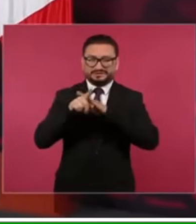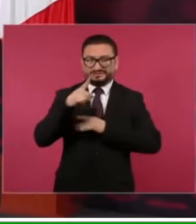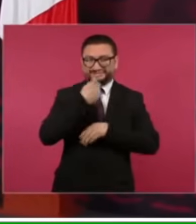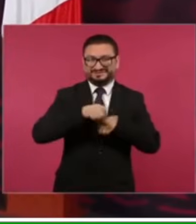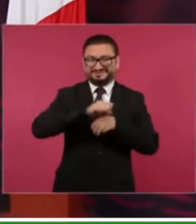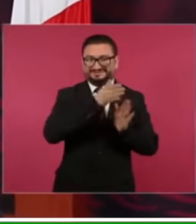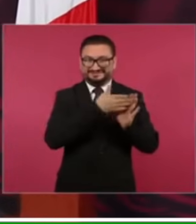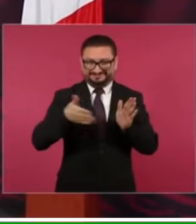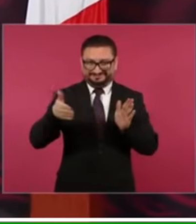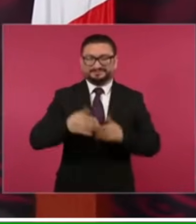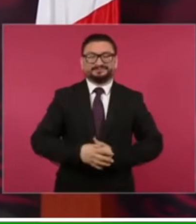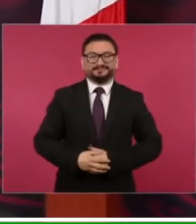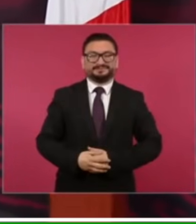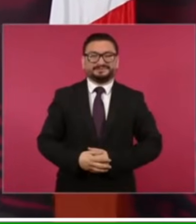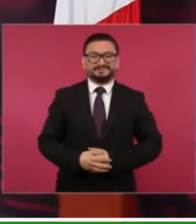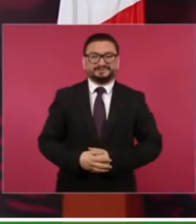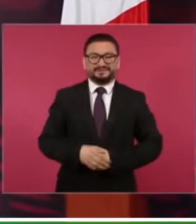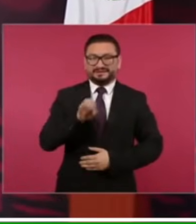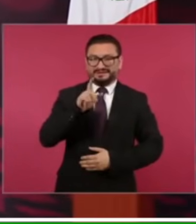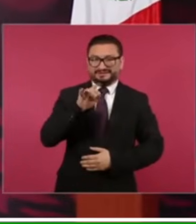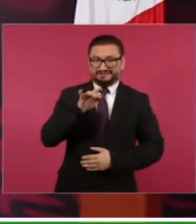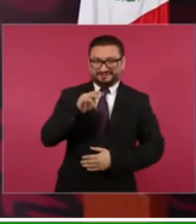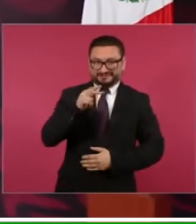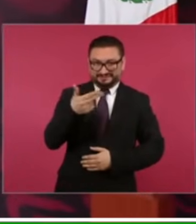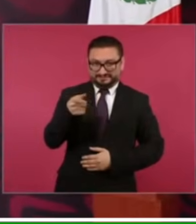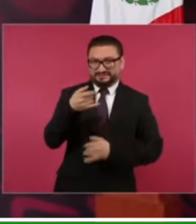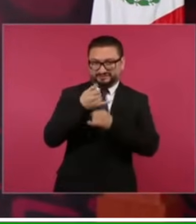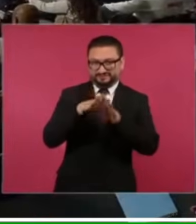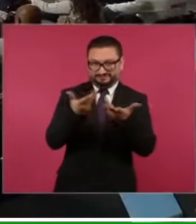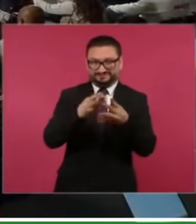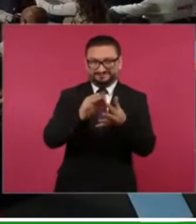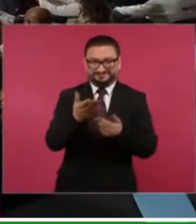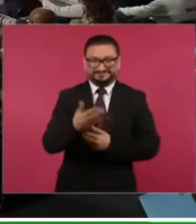semana. Y Elizabeth nos va a informar.